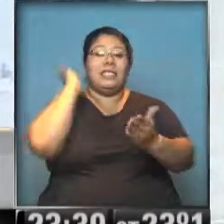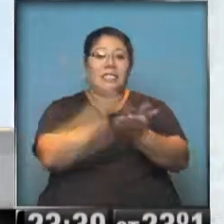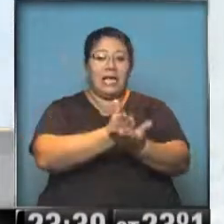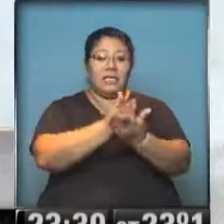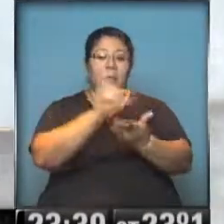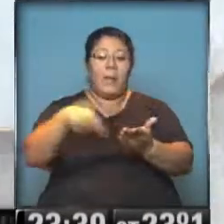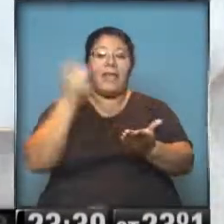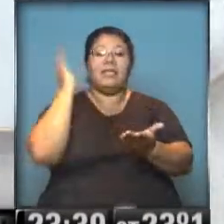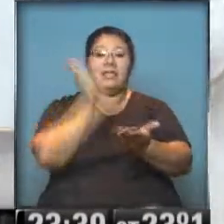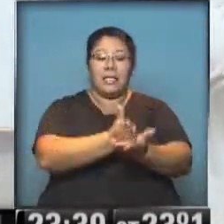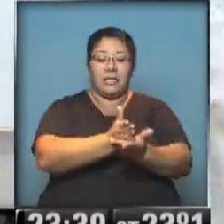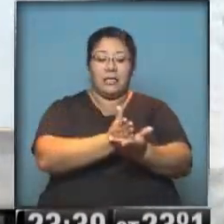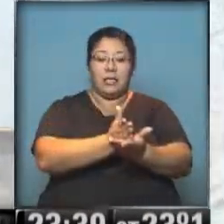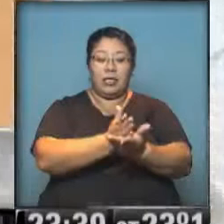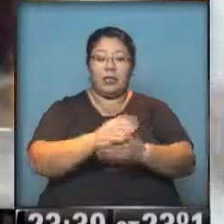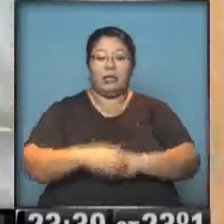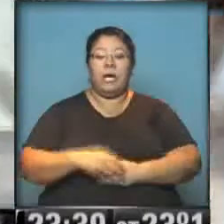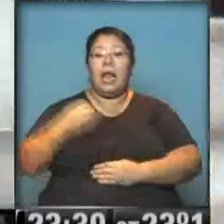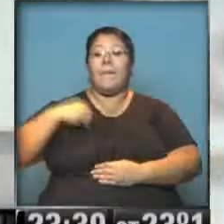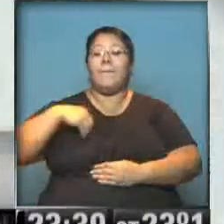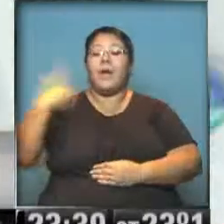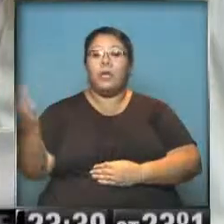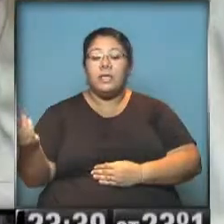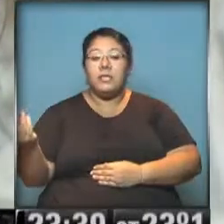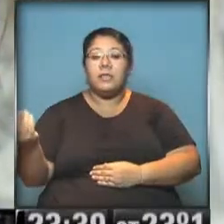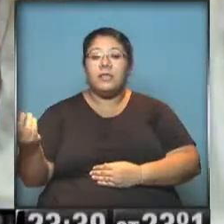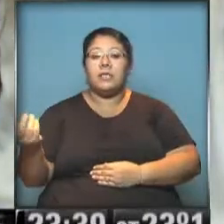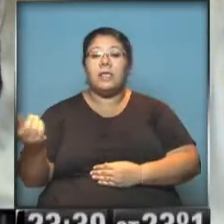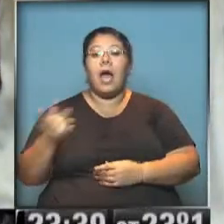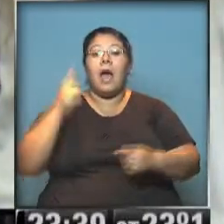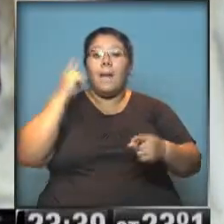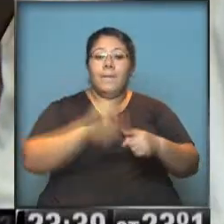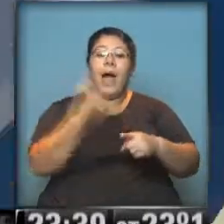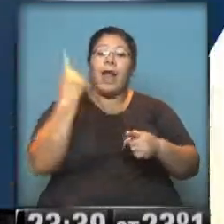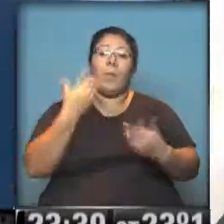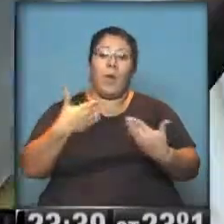de los gremios. La Federación Bonaerense, en tanto, no descartó un nuevo paro.